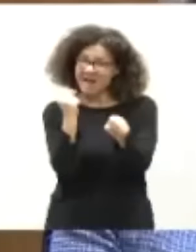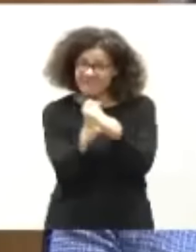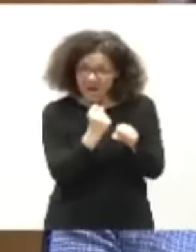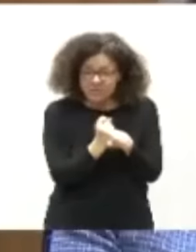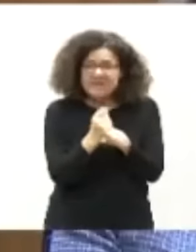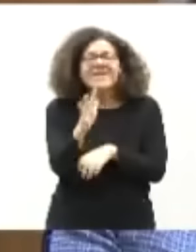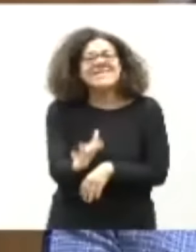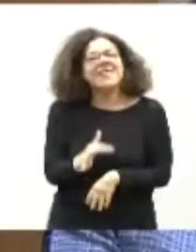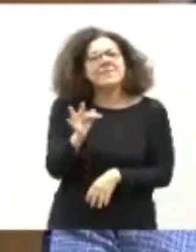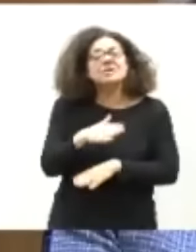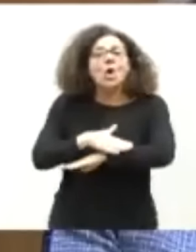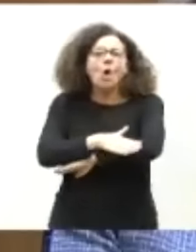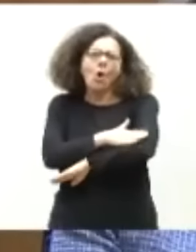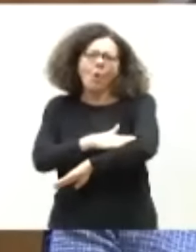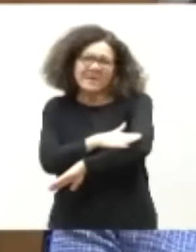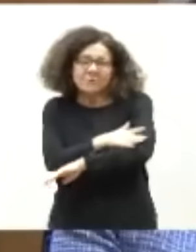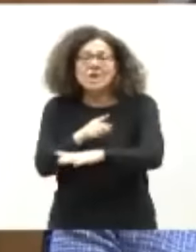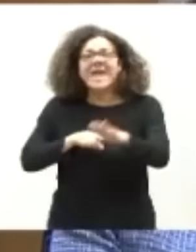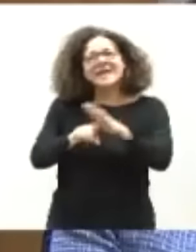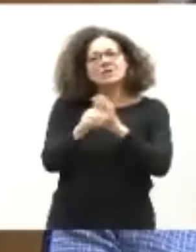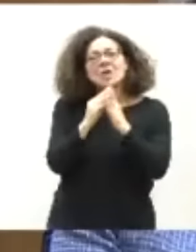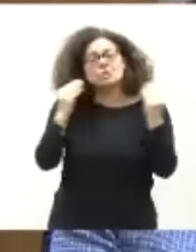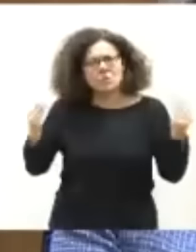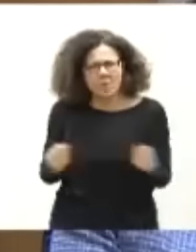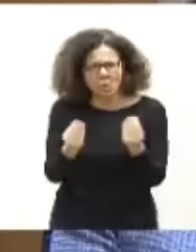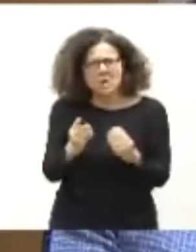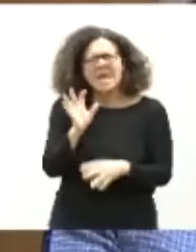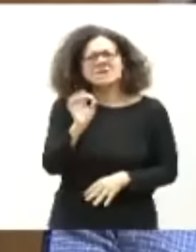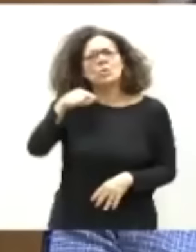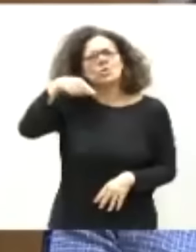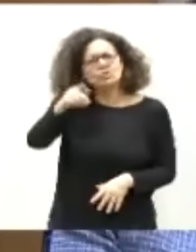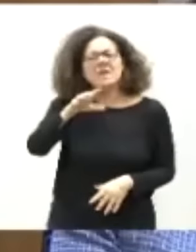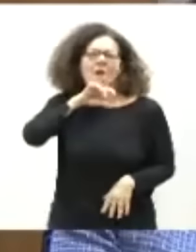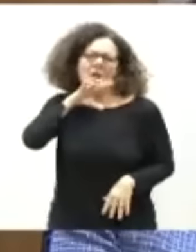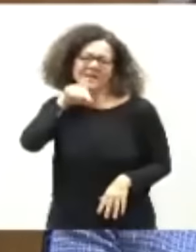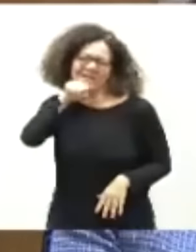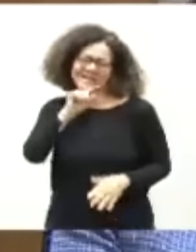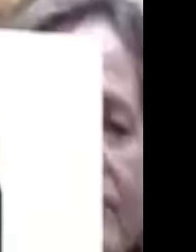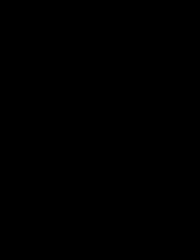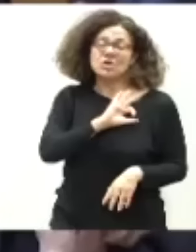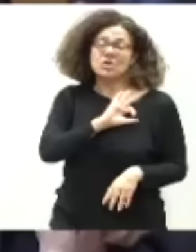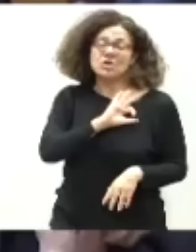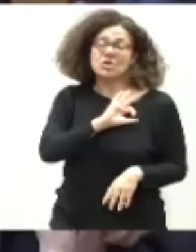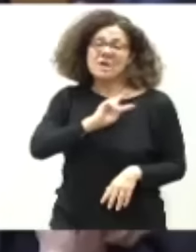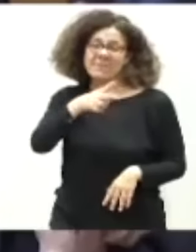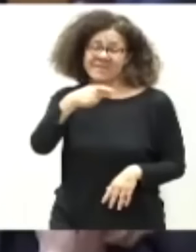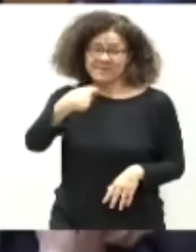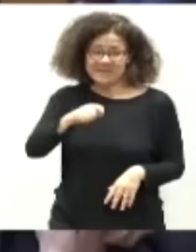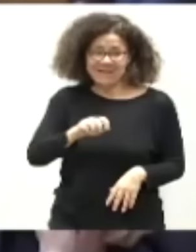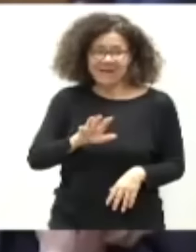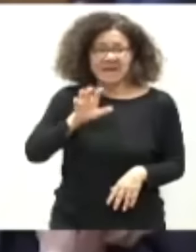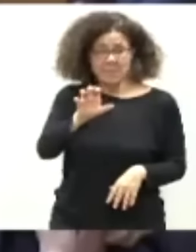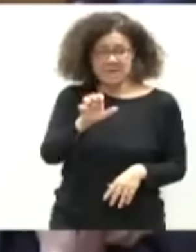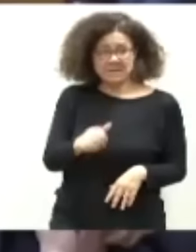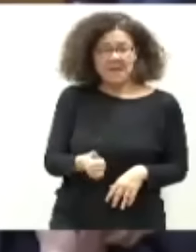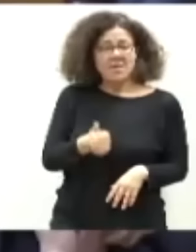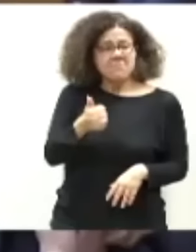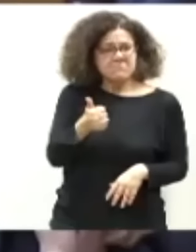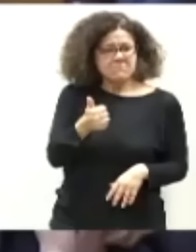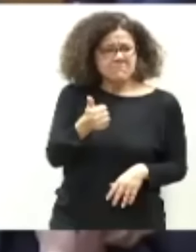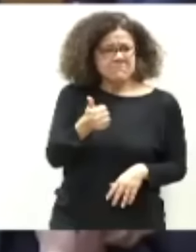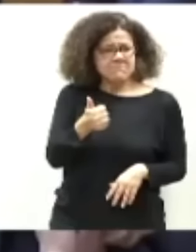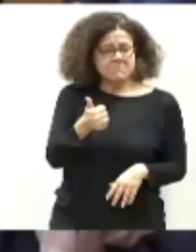además gobernamos y gestionamos mejor. Seguro que usted se alegra de esta circunstancia. En el país en el que más cae la